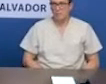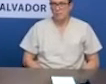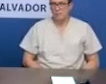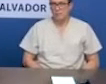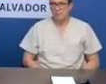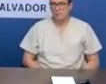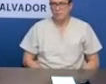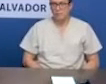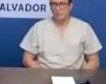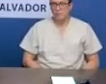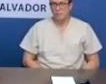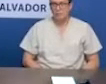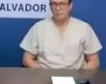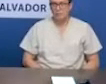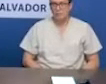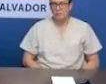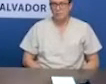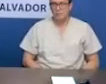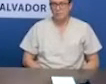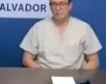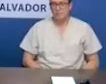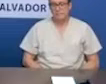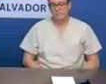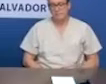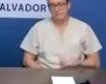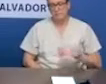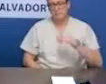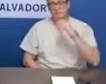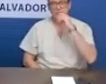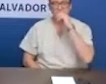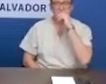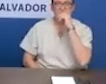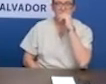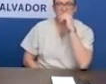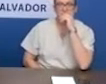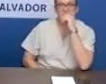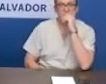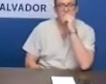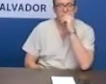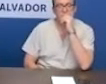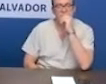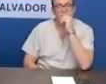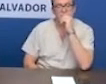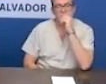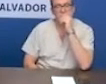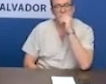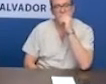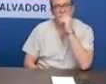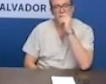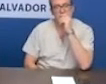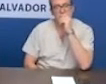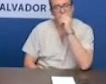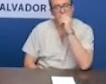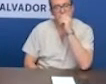podemos dudar si quizás no requiere el ingreso o sí, pero estos signos de alarma son cosas que nos